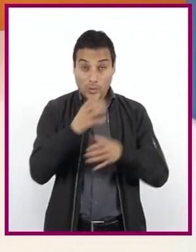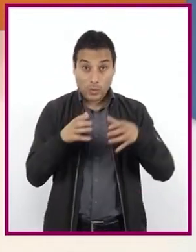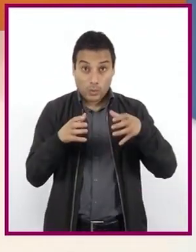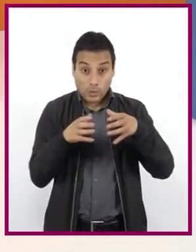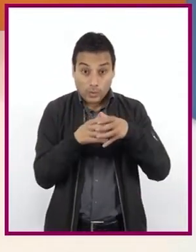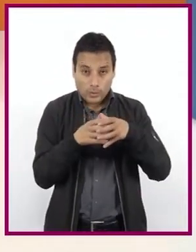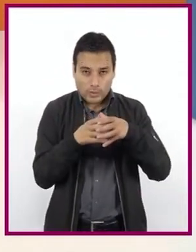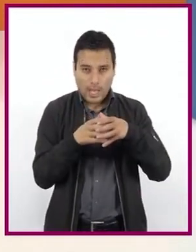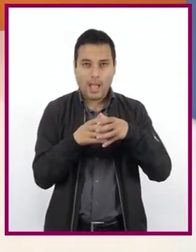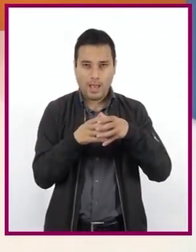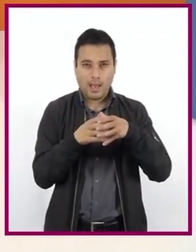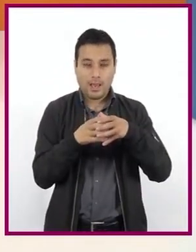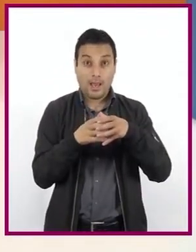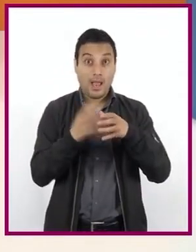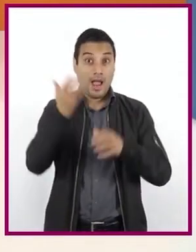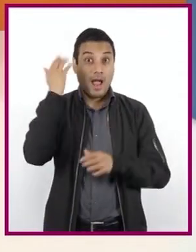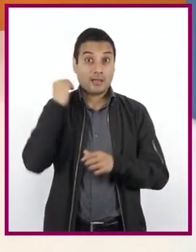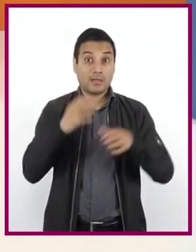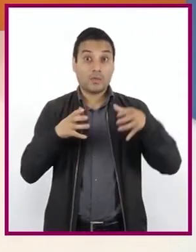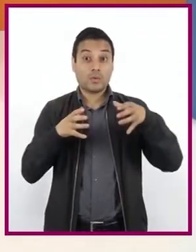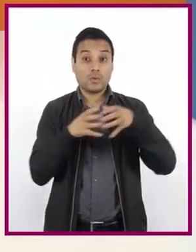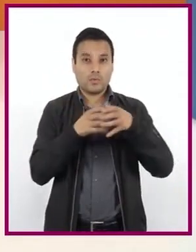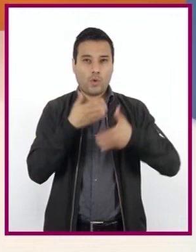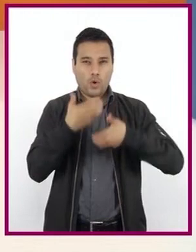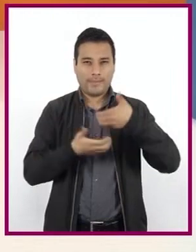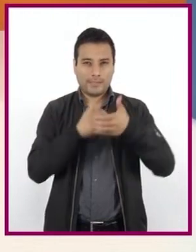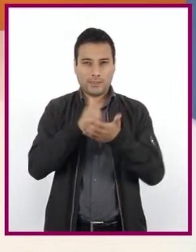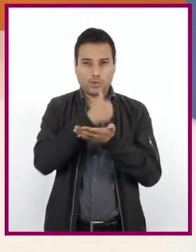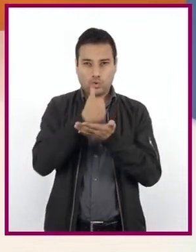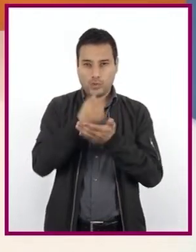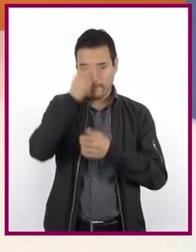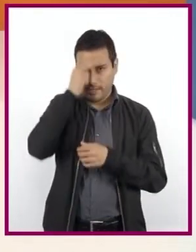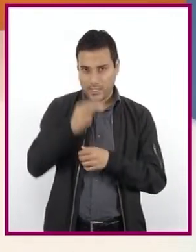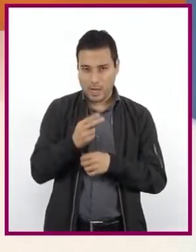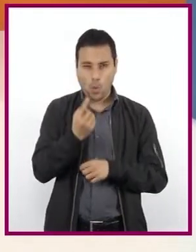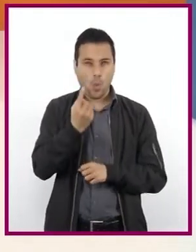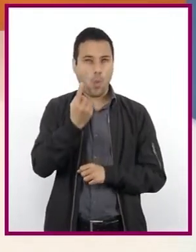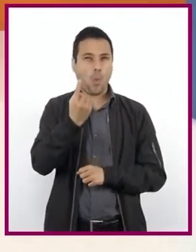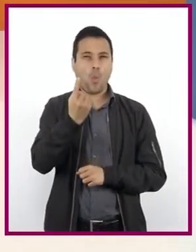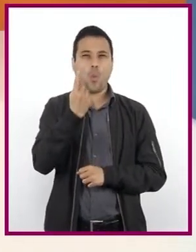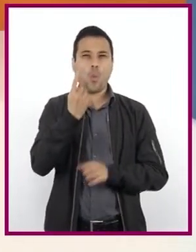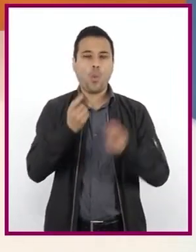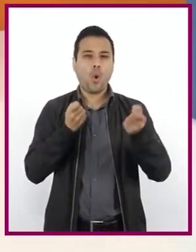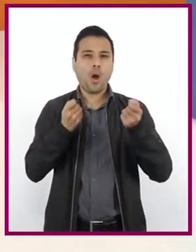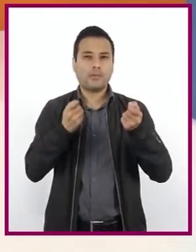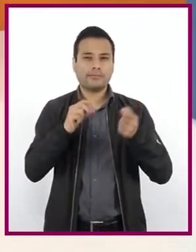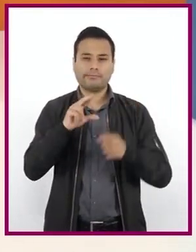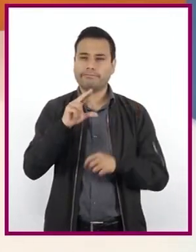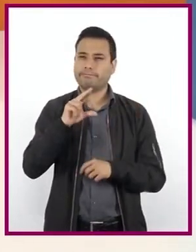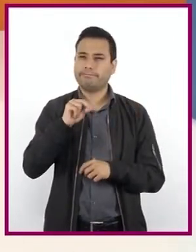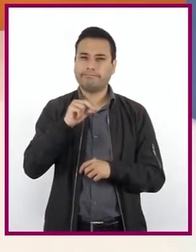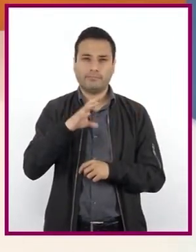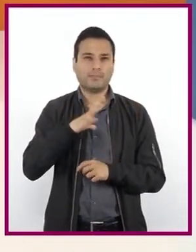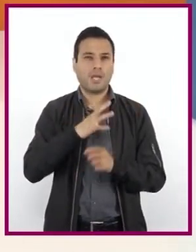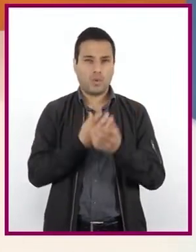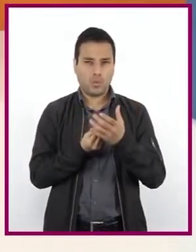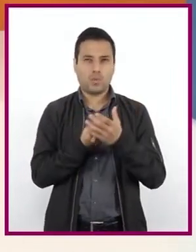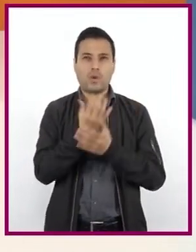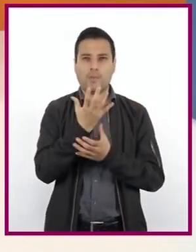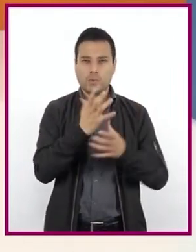de Comerciantes de la Ciudad de México dejó de ser el único centro del